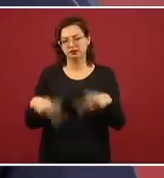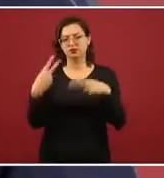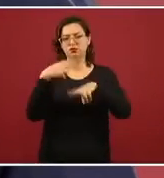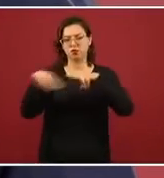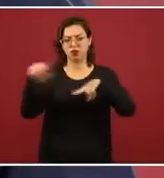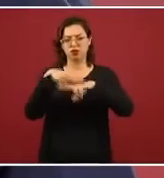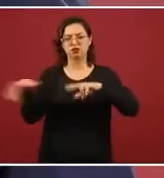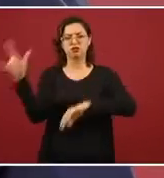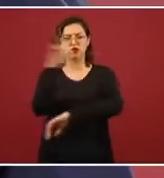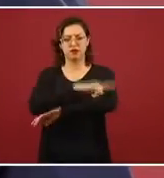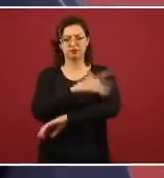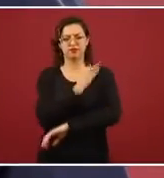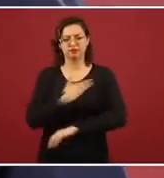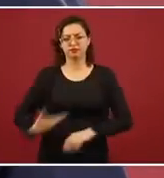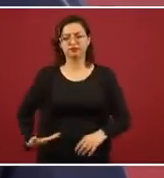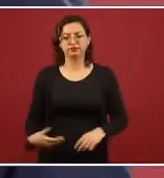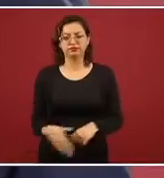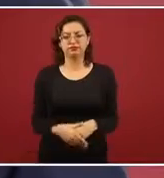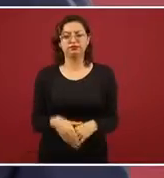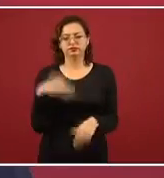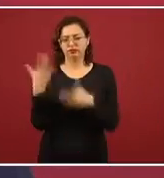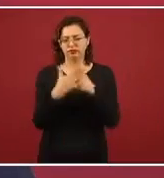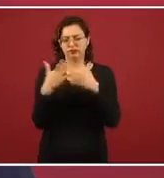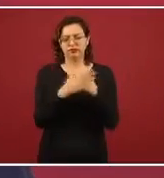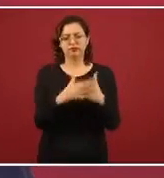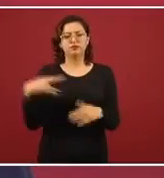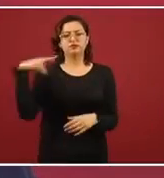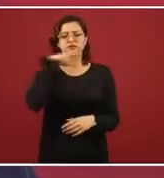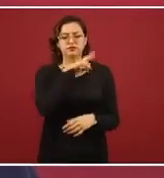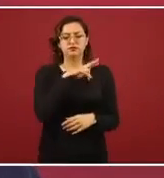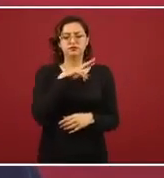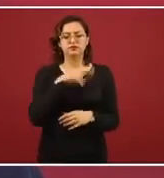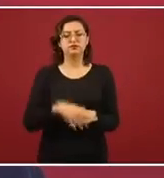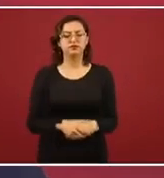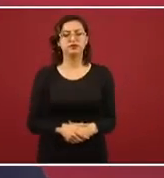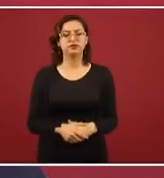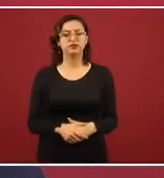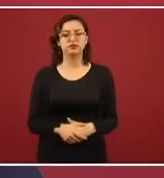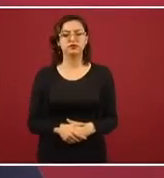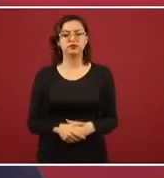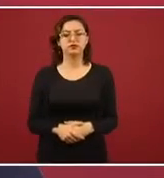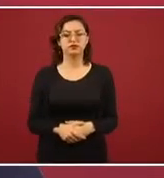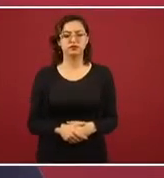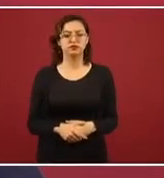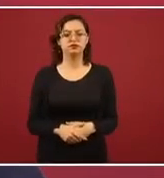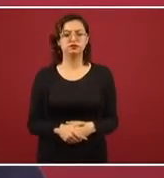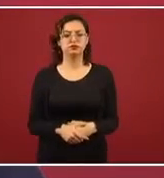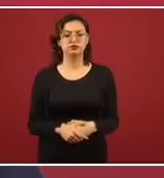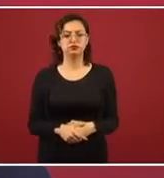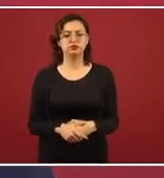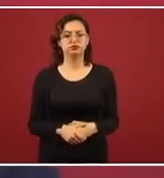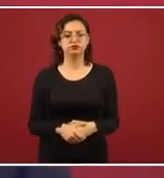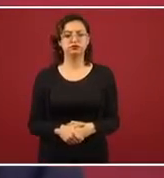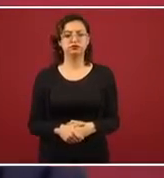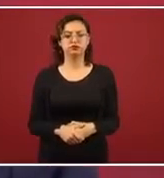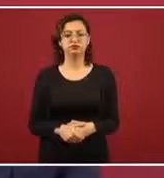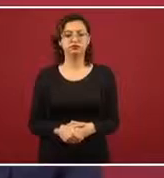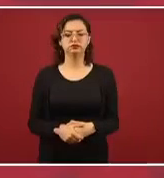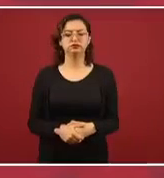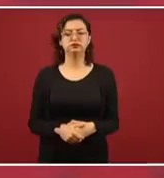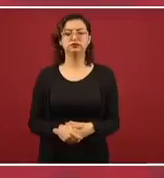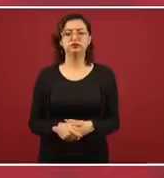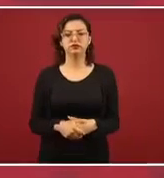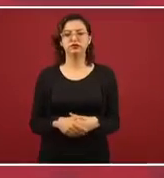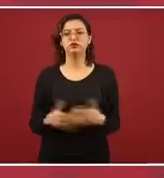ya pronto, ya vamos a dar a conocer cuándo